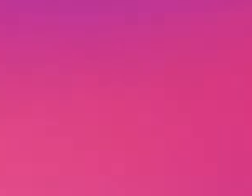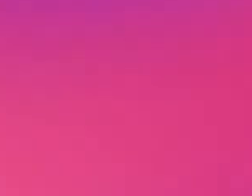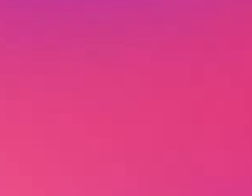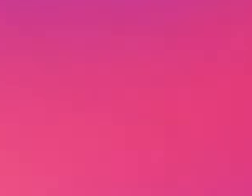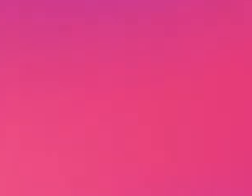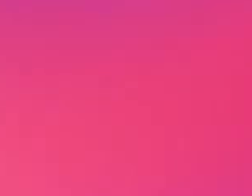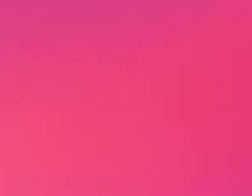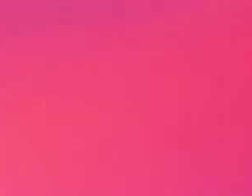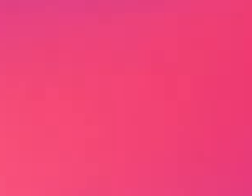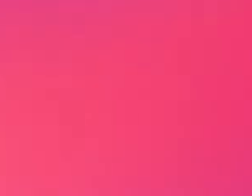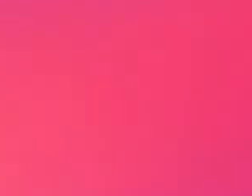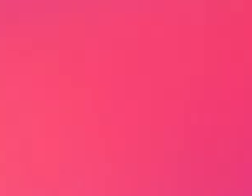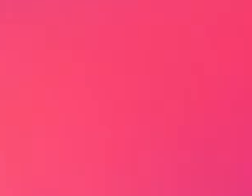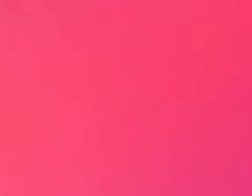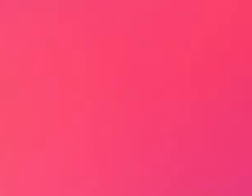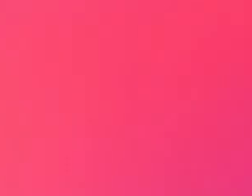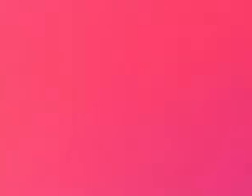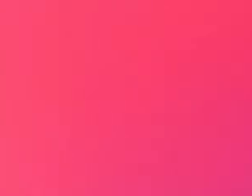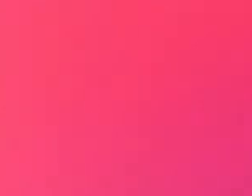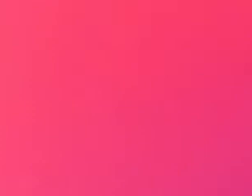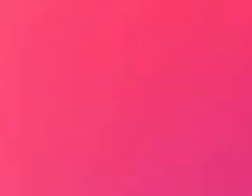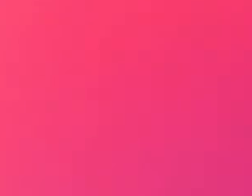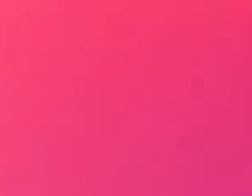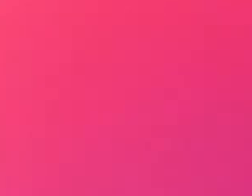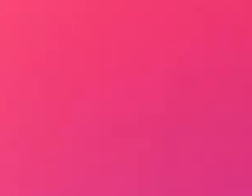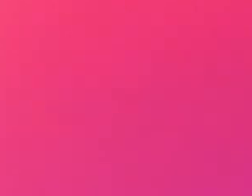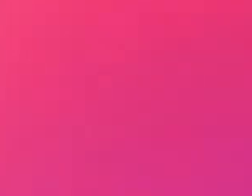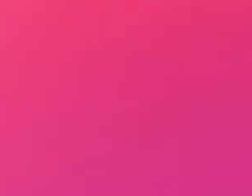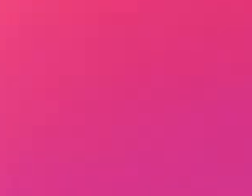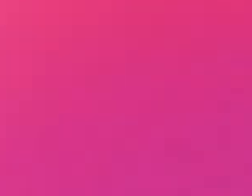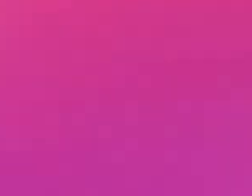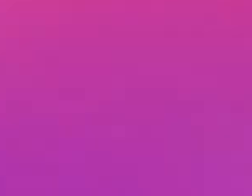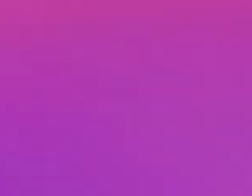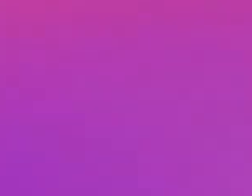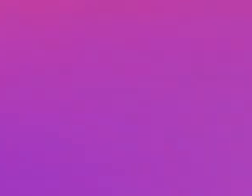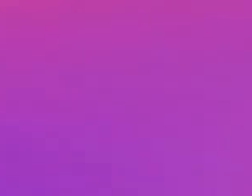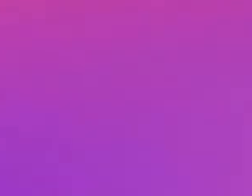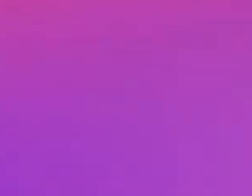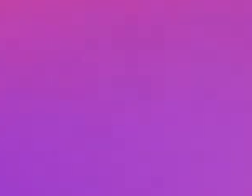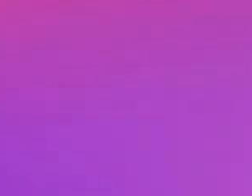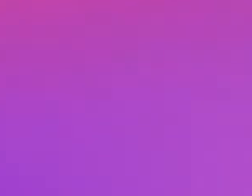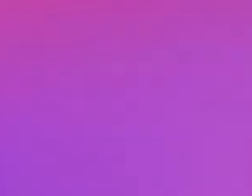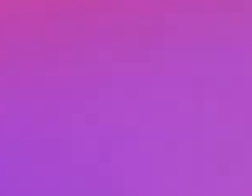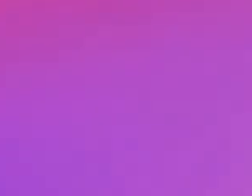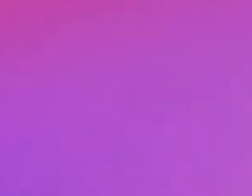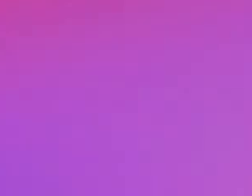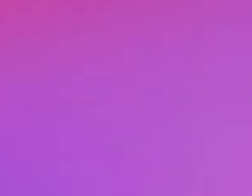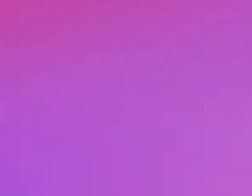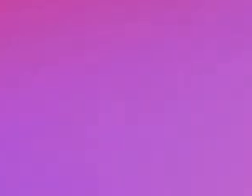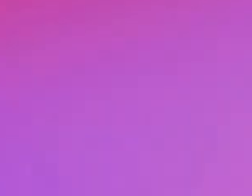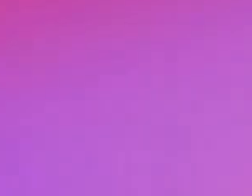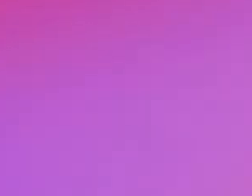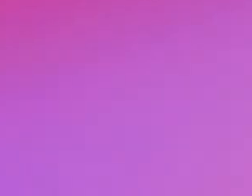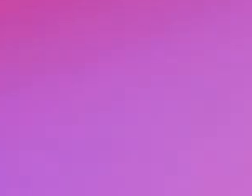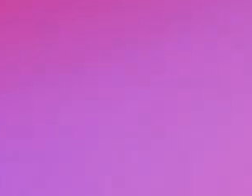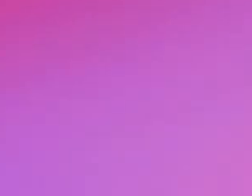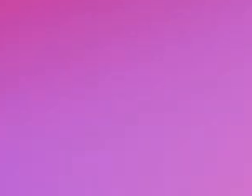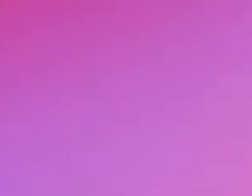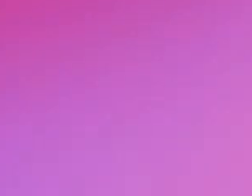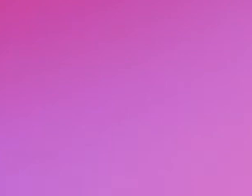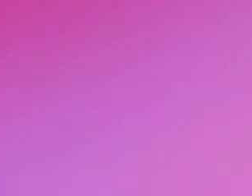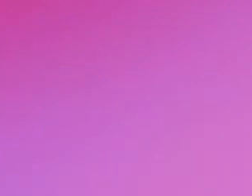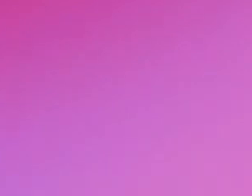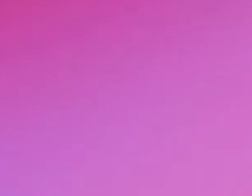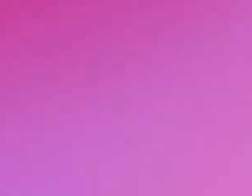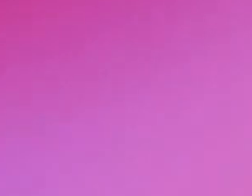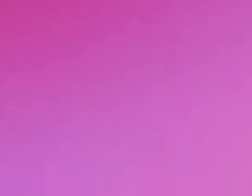el 55 36 01 71 23. Si requieres consultar los libros de